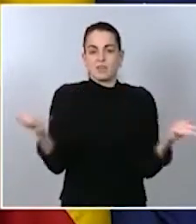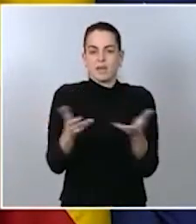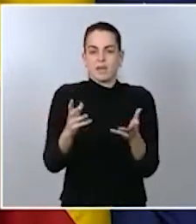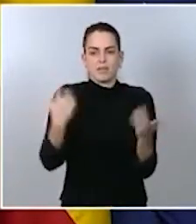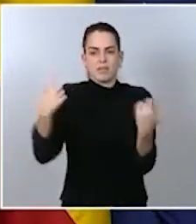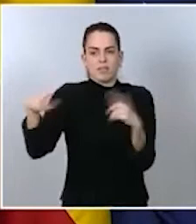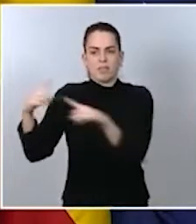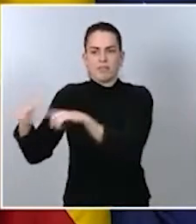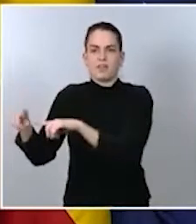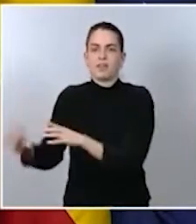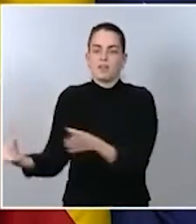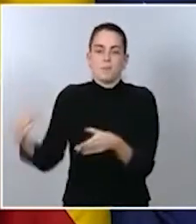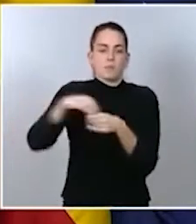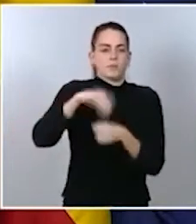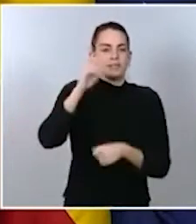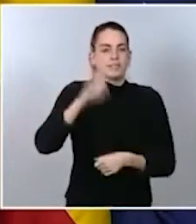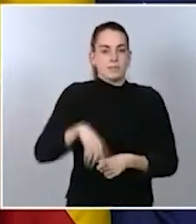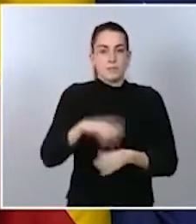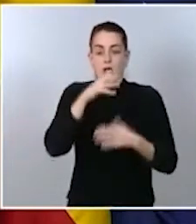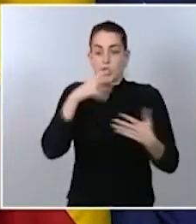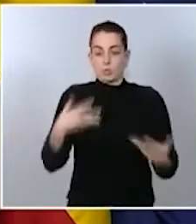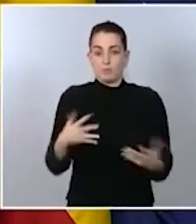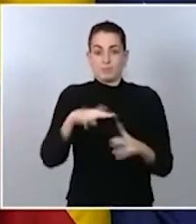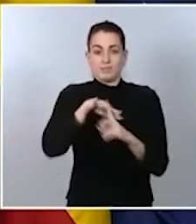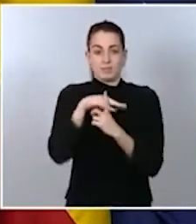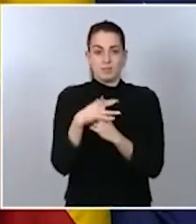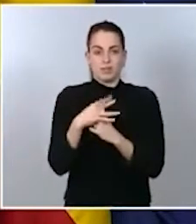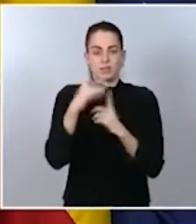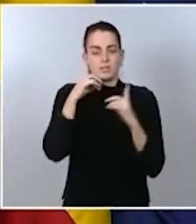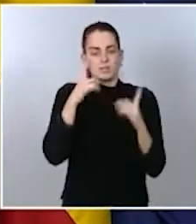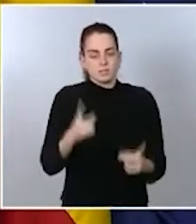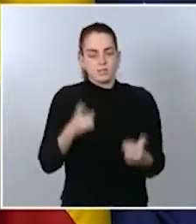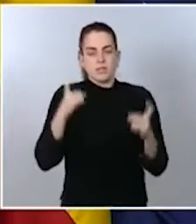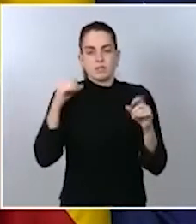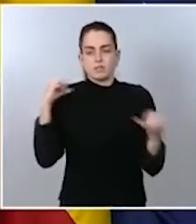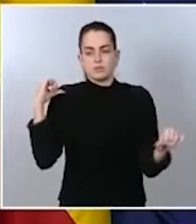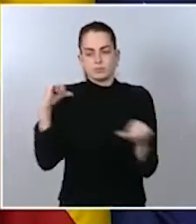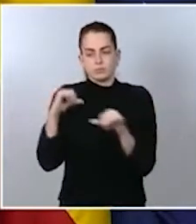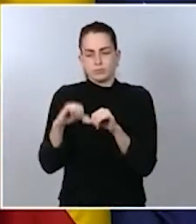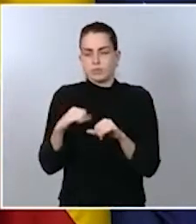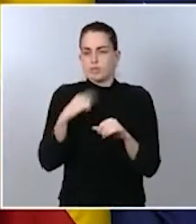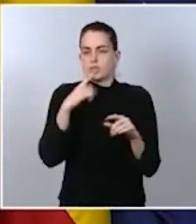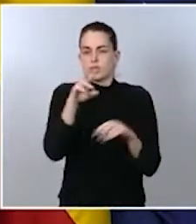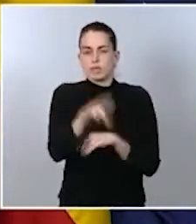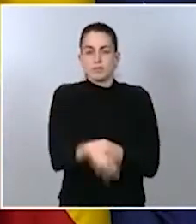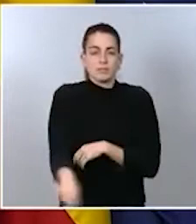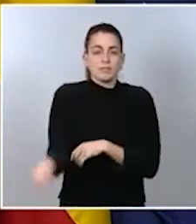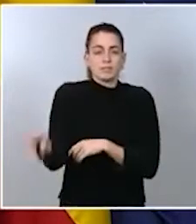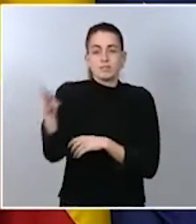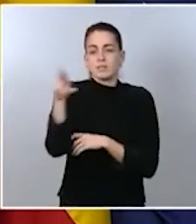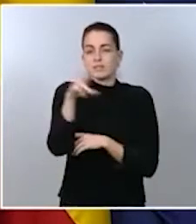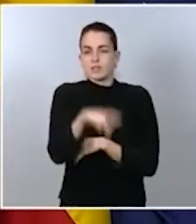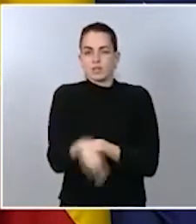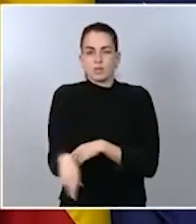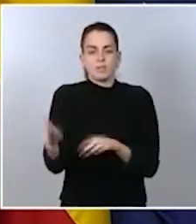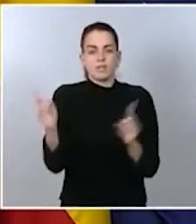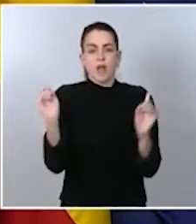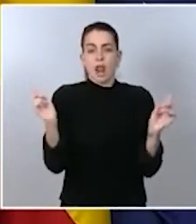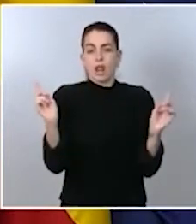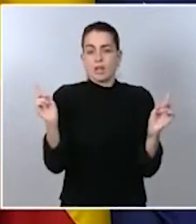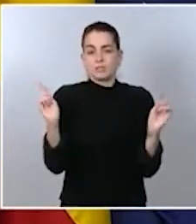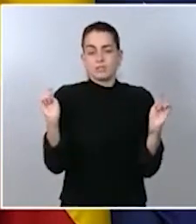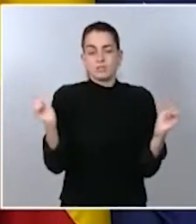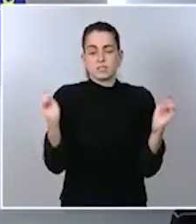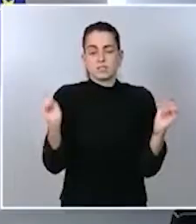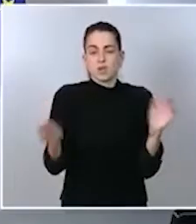y como venimos insistiendo en las últimas horas queremos destacar que seguimos en alerta en este caso por la